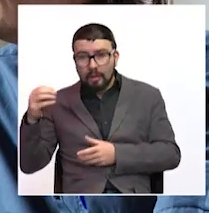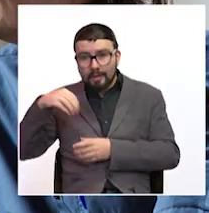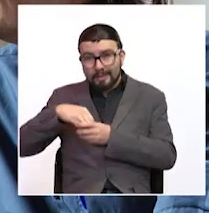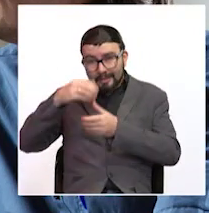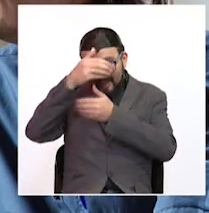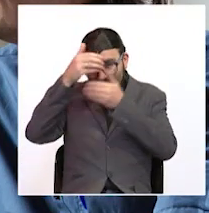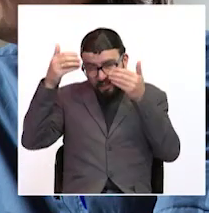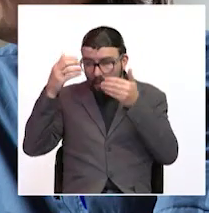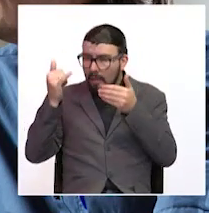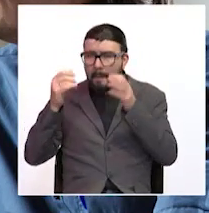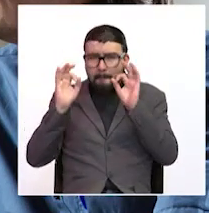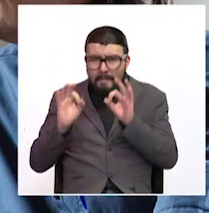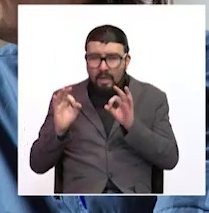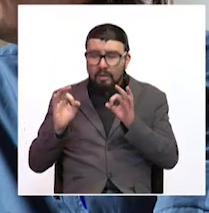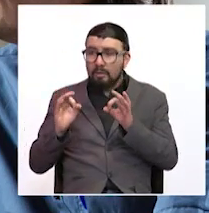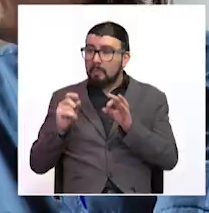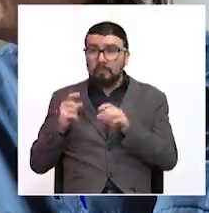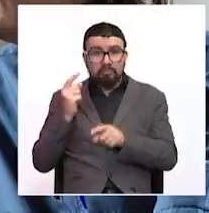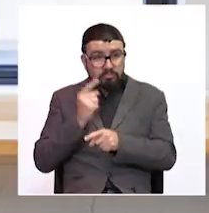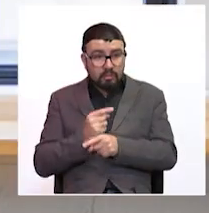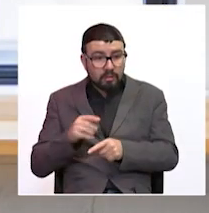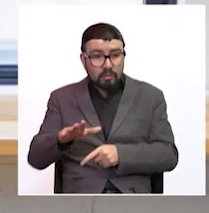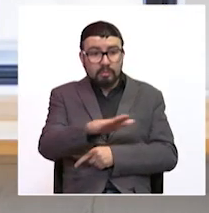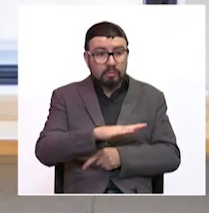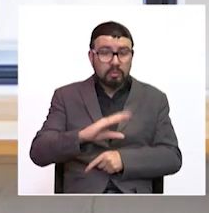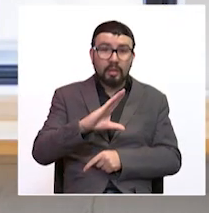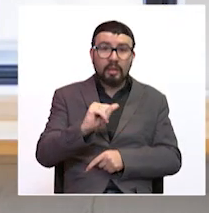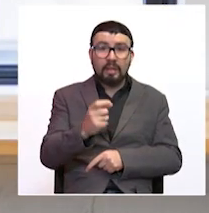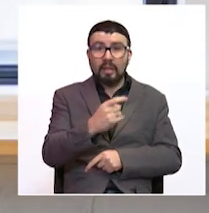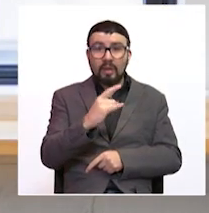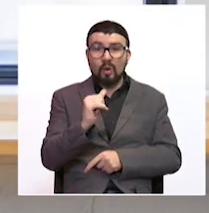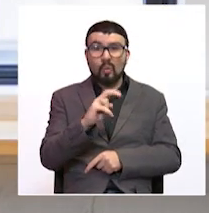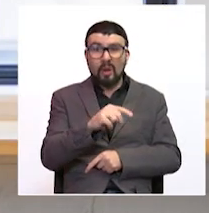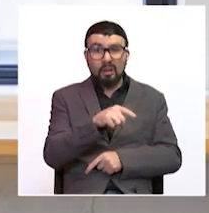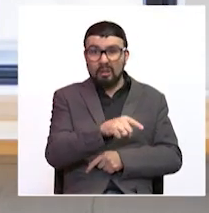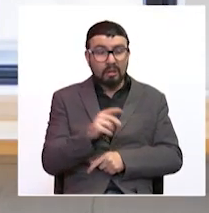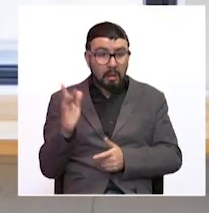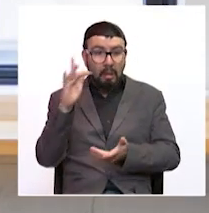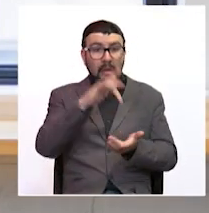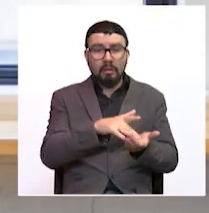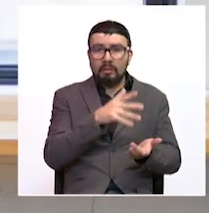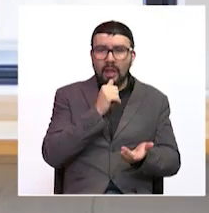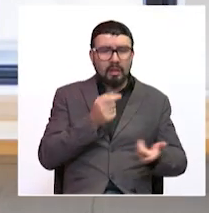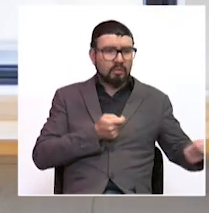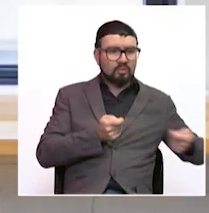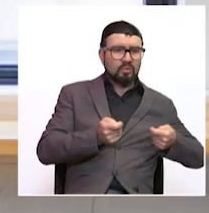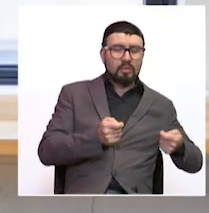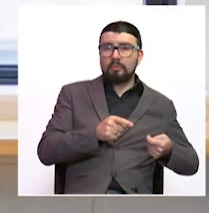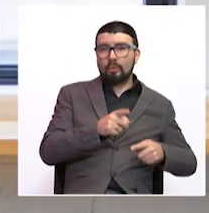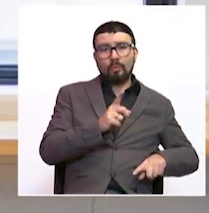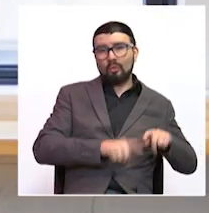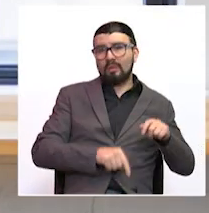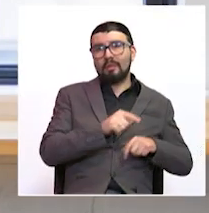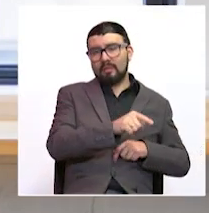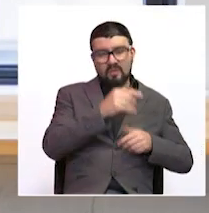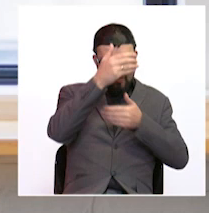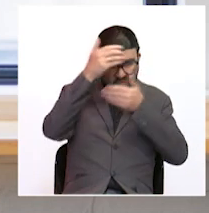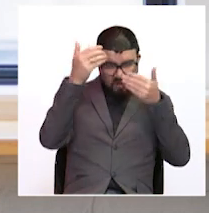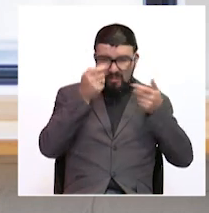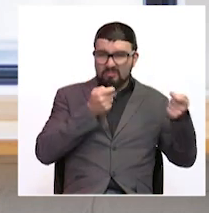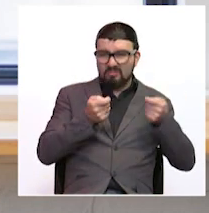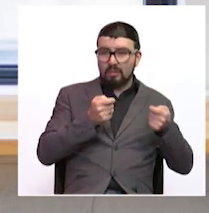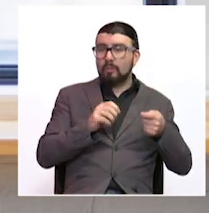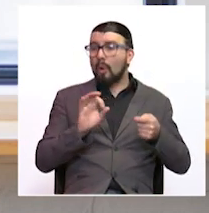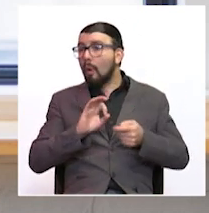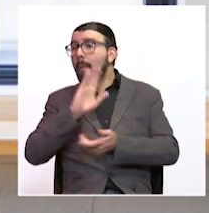llevados a efectos ni en el cagüán porque allí manejaba la guerrilla dominado ese espacio ni en el palacio de nariño o el palacio de san carlos